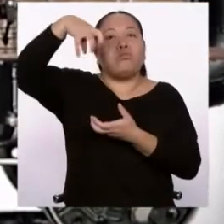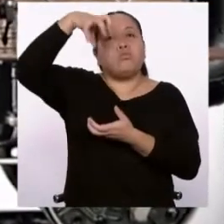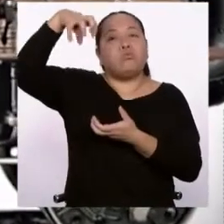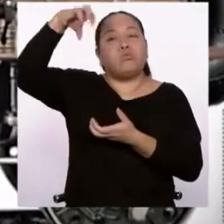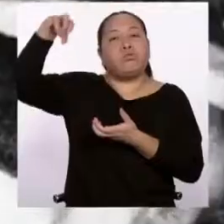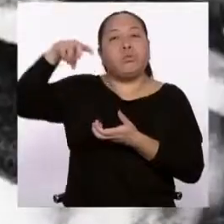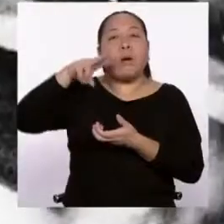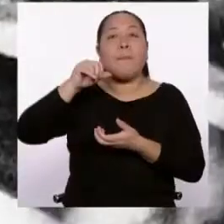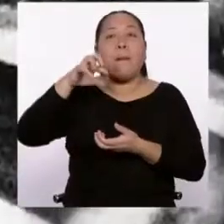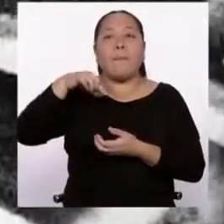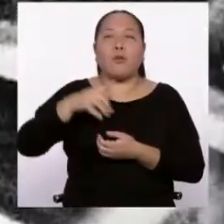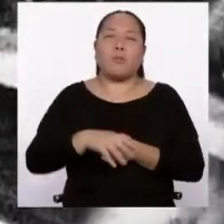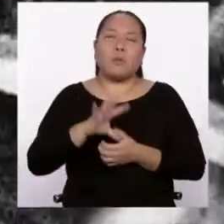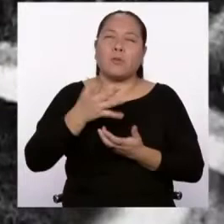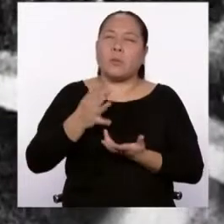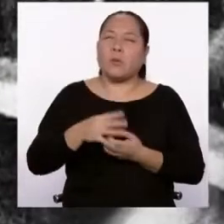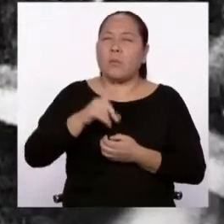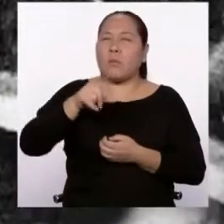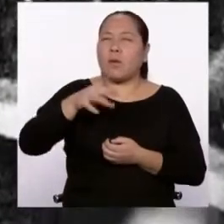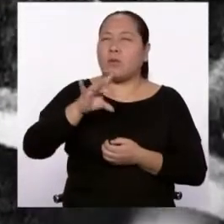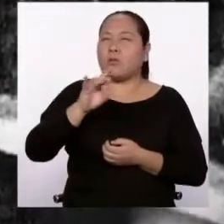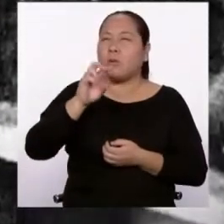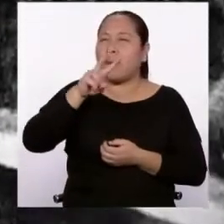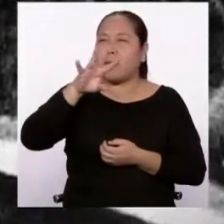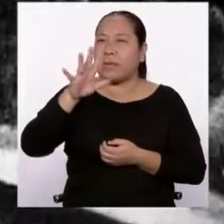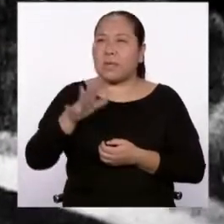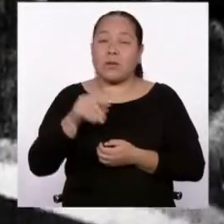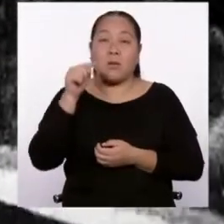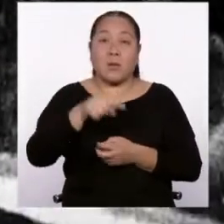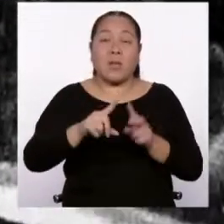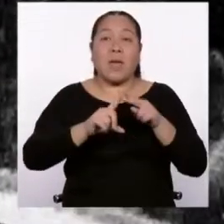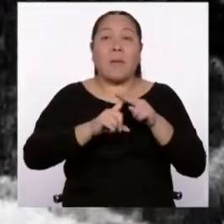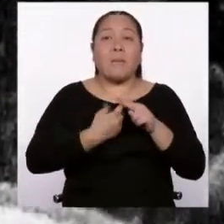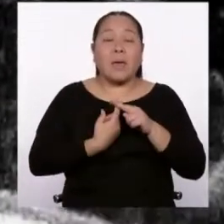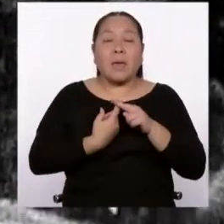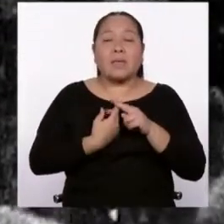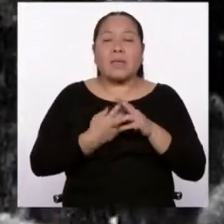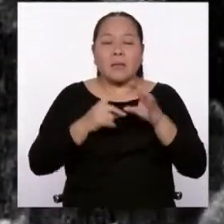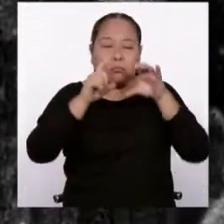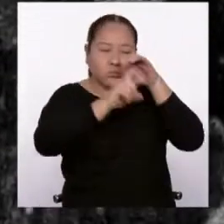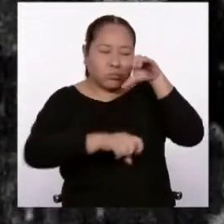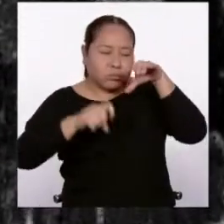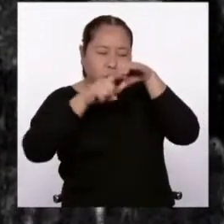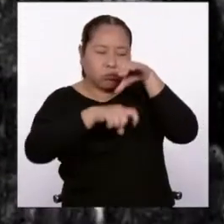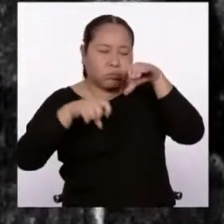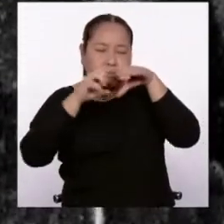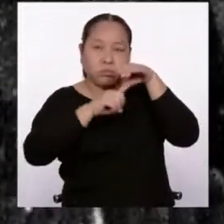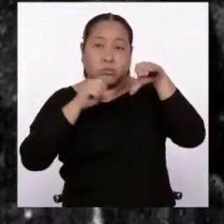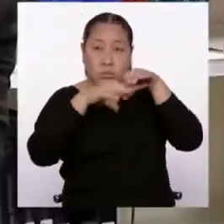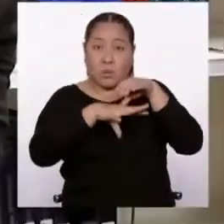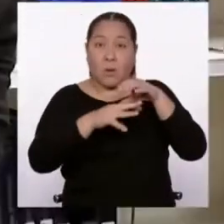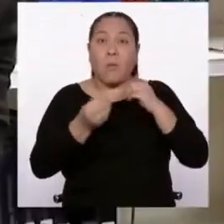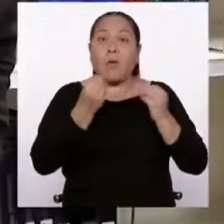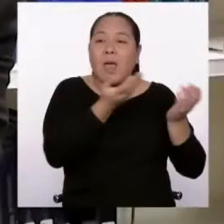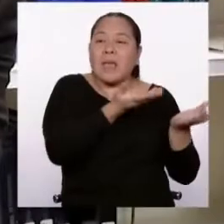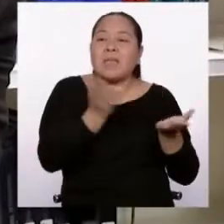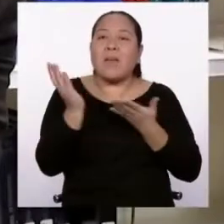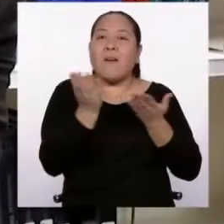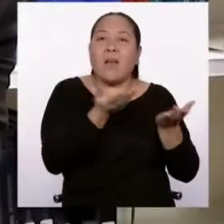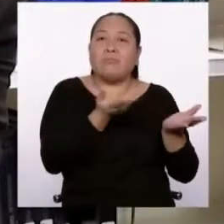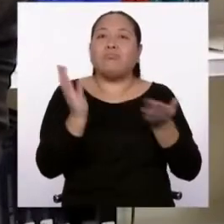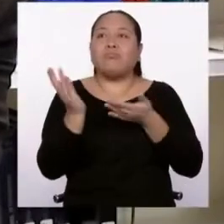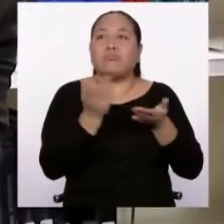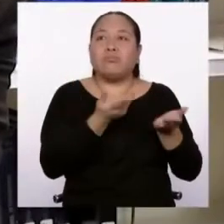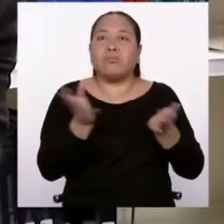1825 y surge en la minería, porque era en ese sector donde la necesidad de trasladar grandes cargas era mucho